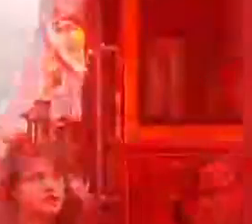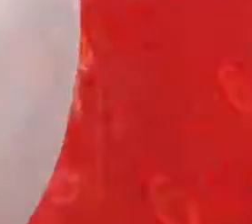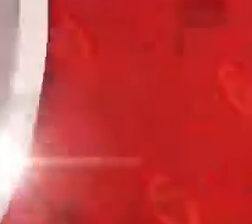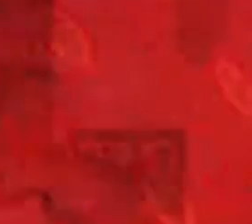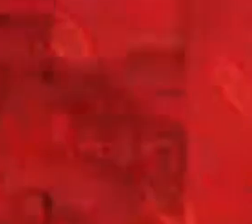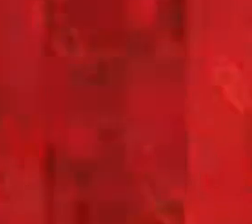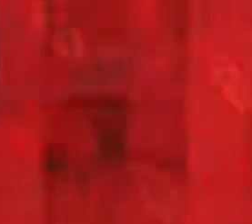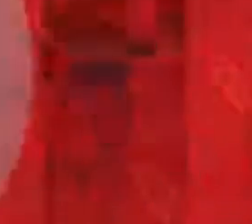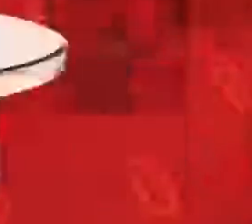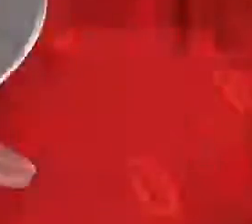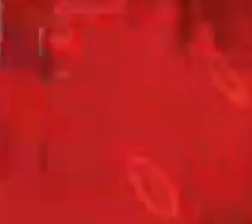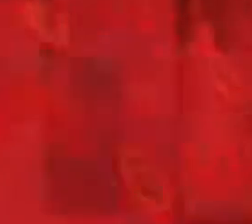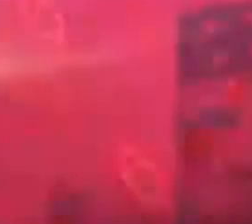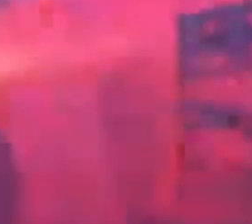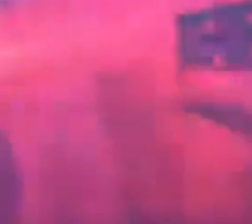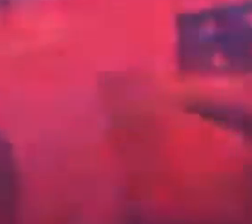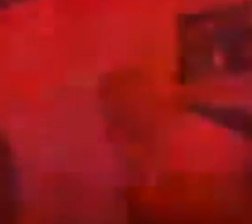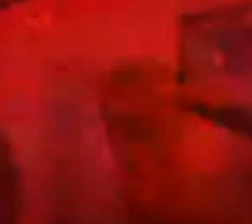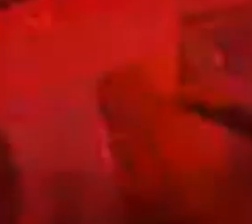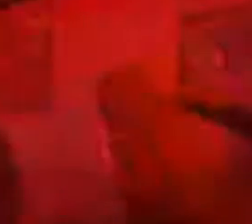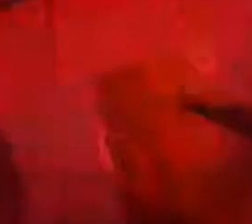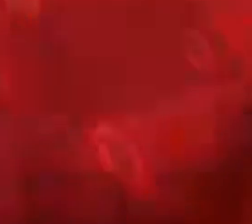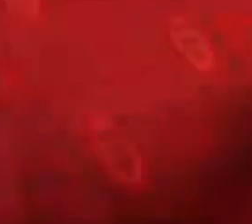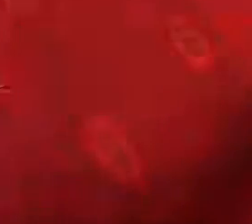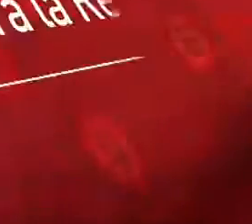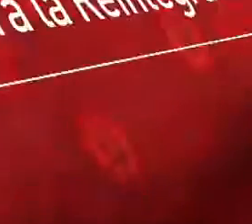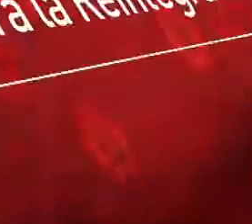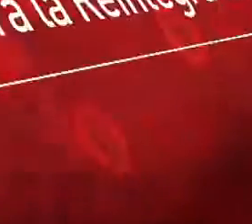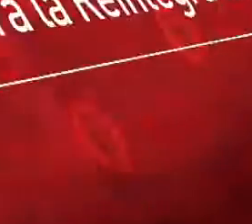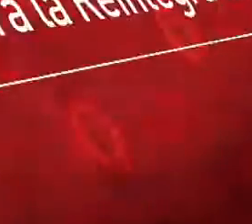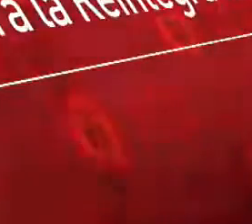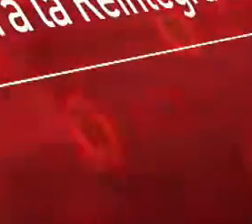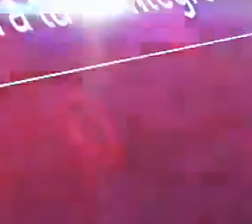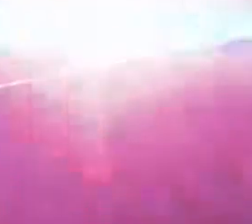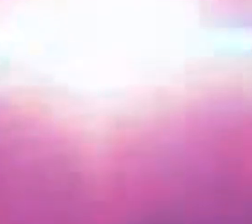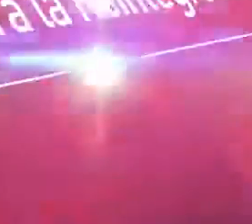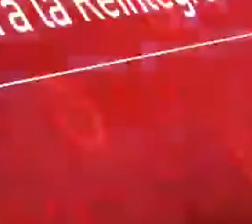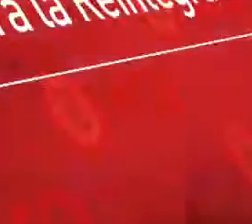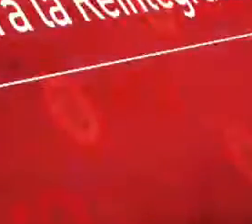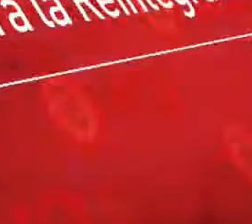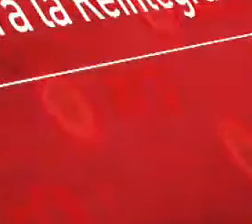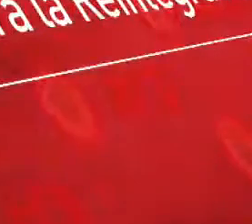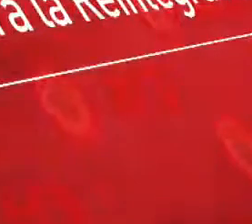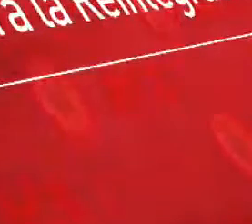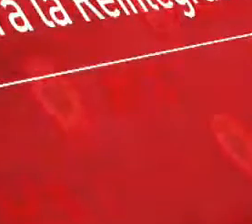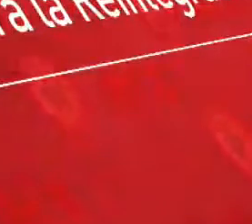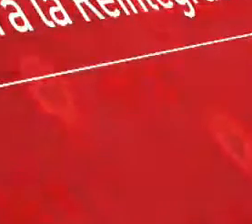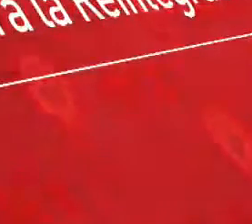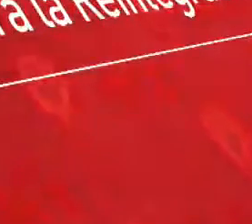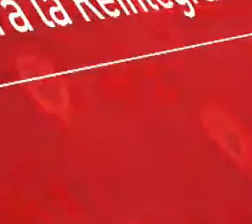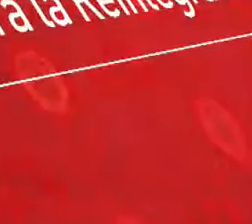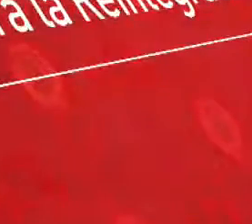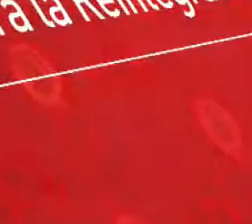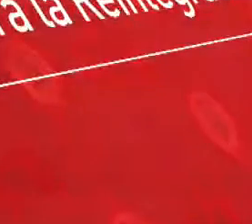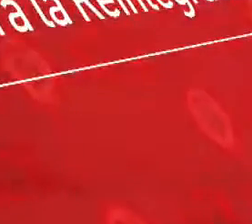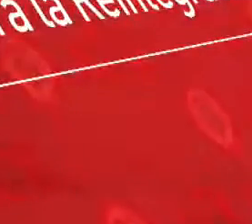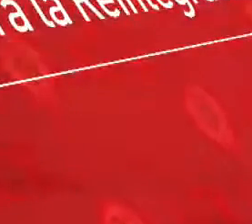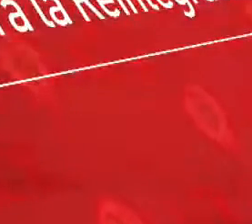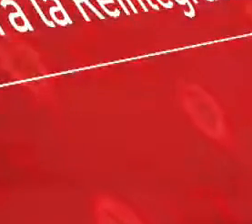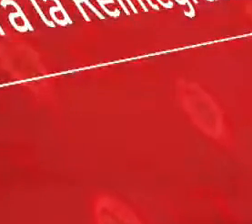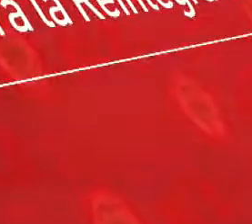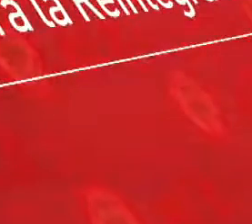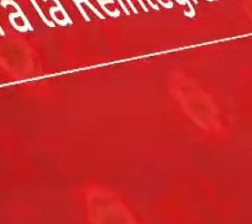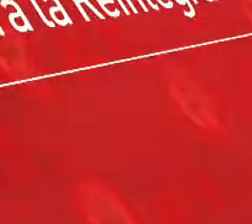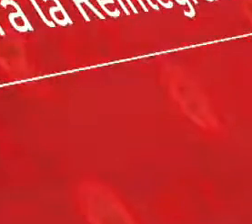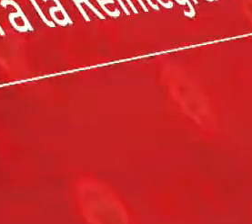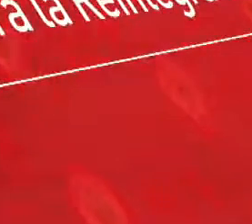humo. Gracias por su colaboración y compromiso. En el Intercontinental Cali, un hotel estelar, lo